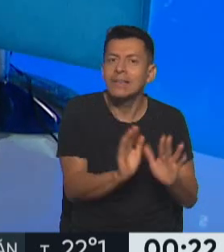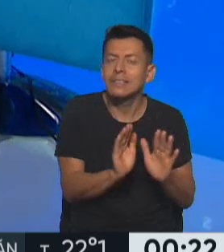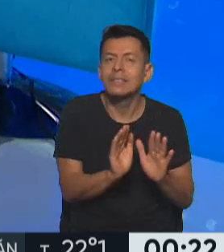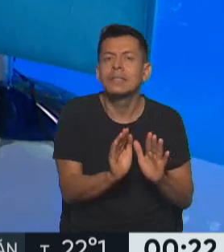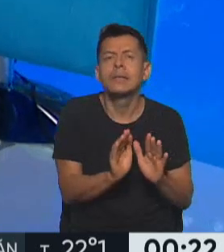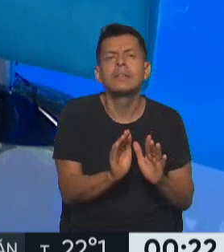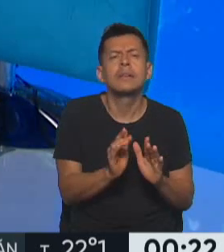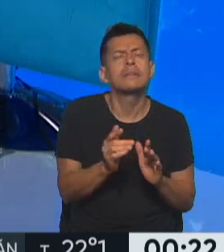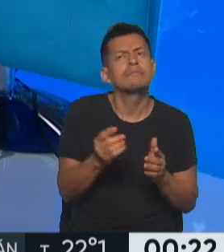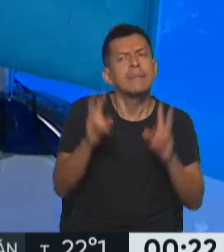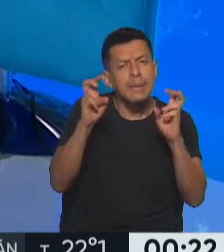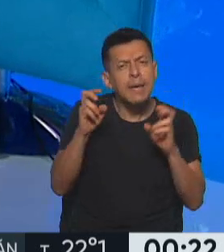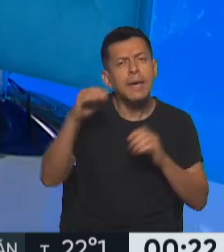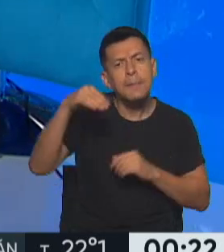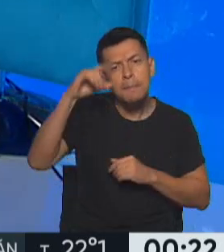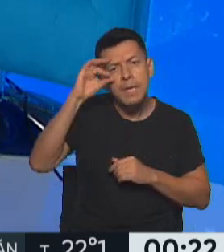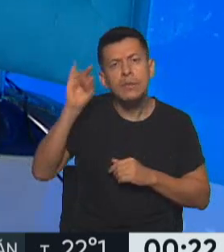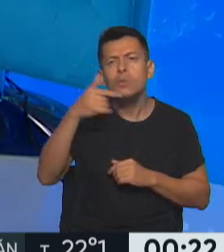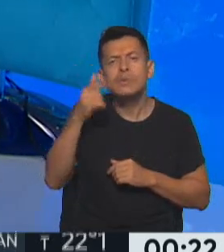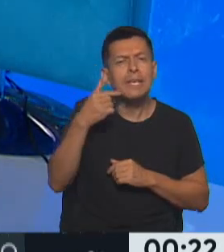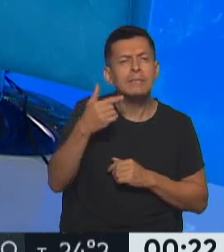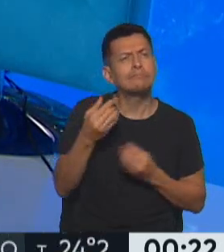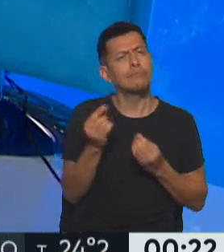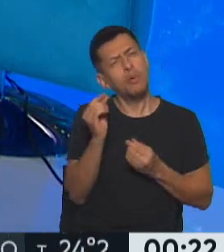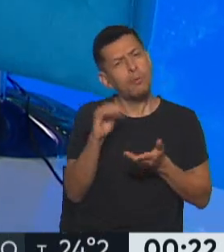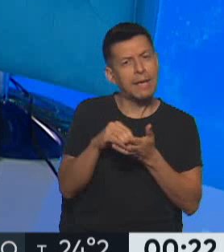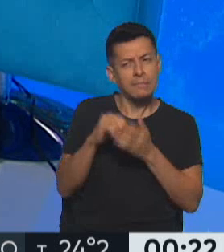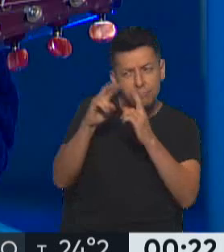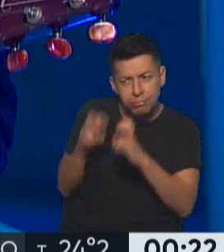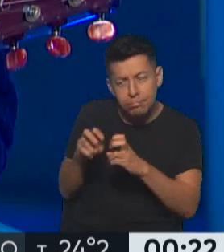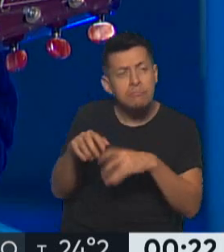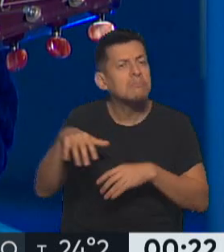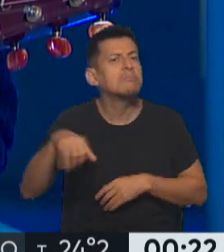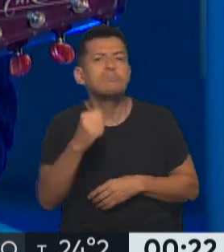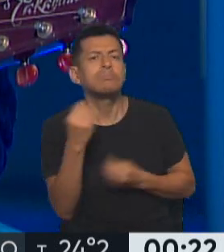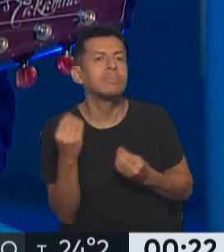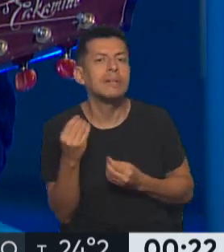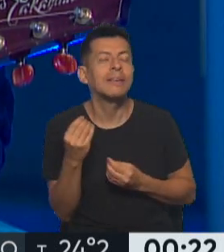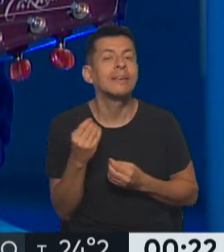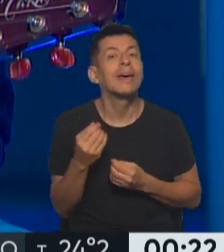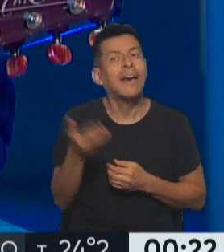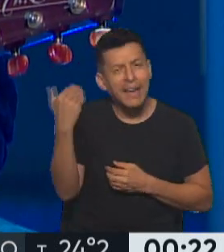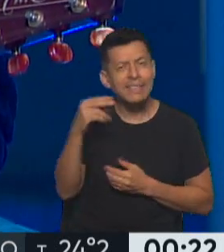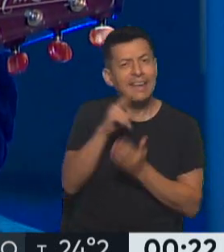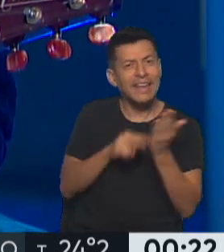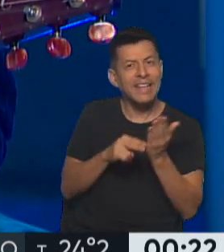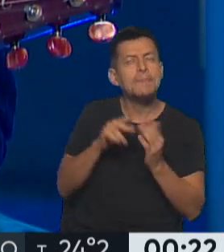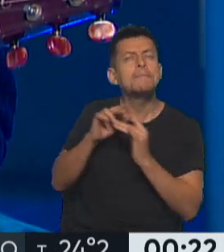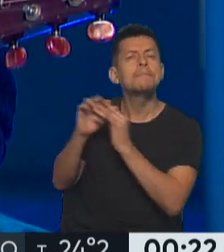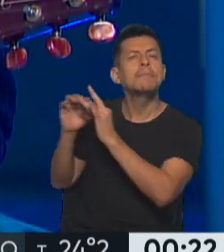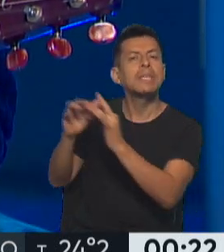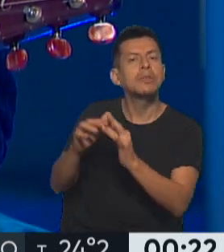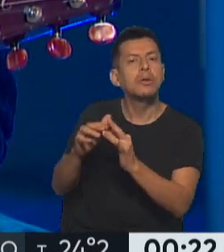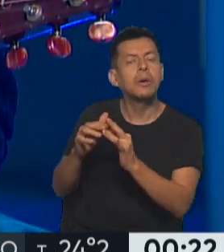sobre las medusas. ¿Y qué encontraste? Dos cosas. Bueno, algo que sí había leído que tenía que ver con el mito, pero contarlo